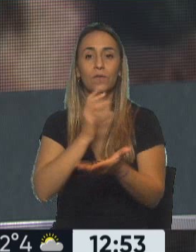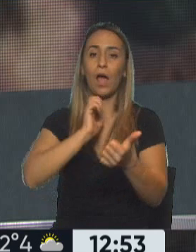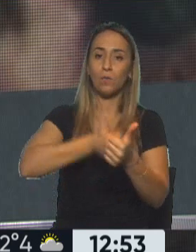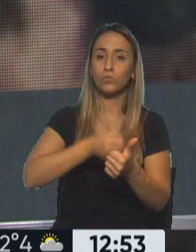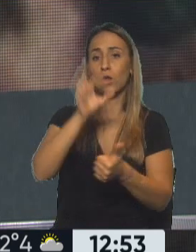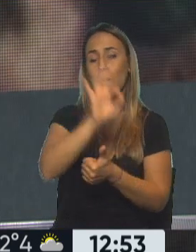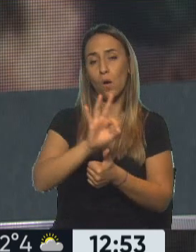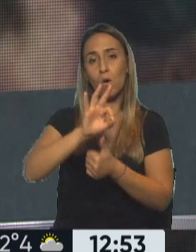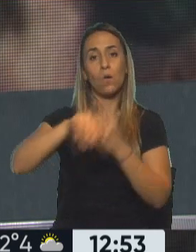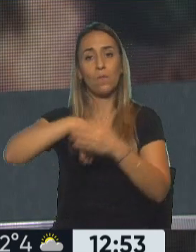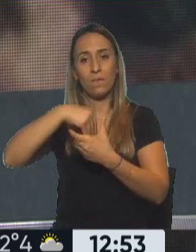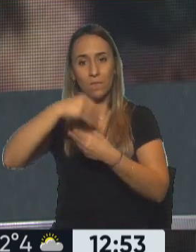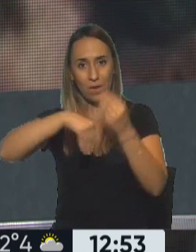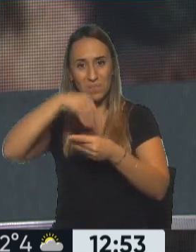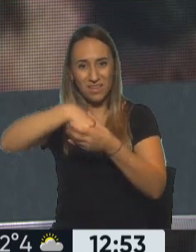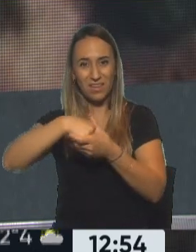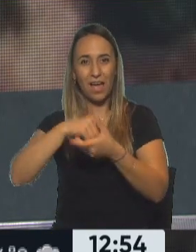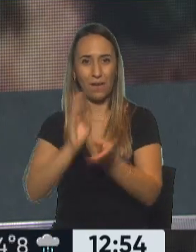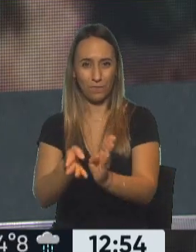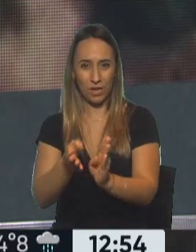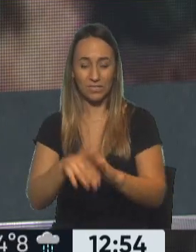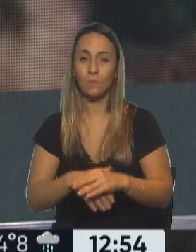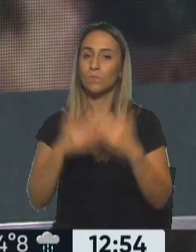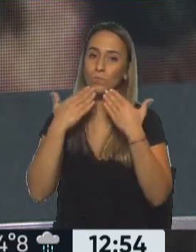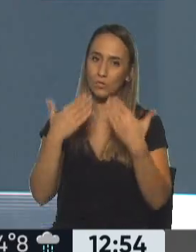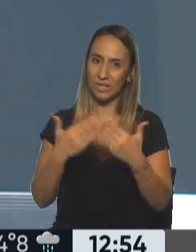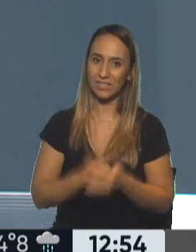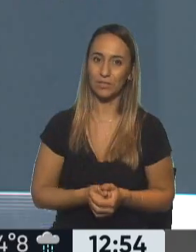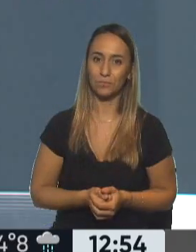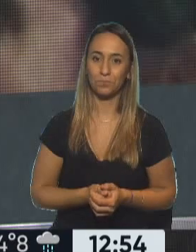de violencia intrafamiliar? Te agradecemos muchísimo. No, gracias a ustedes por invitarme. Gracias, Ley. Gracias.